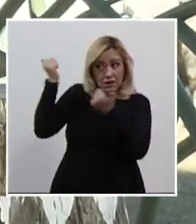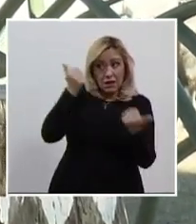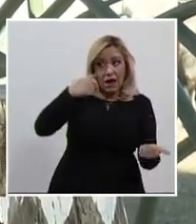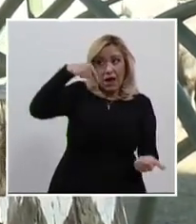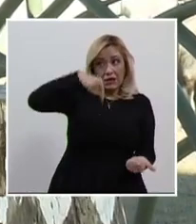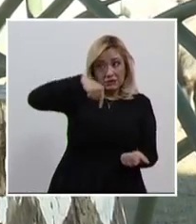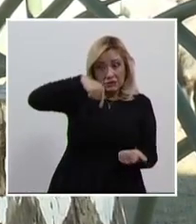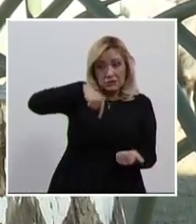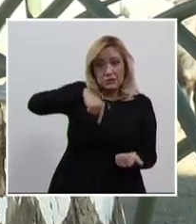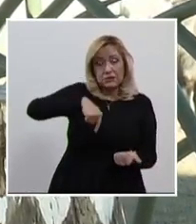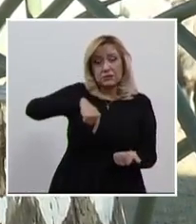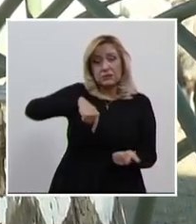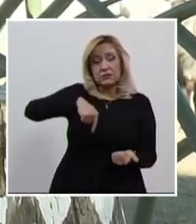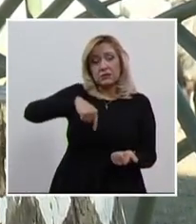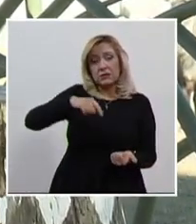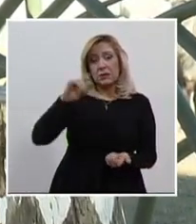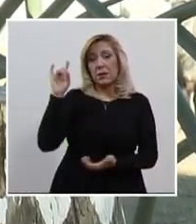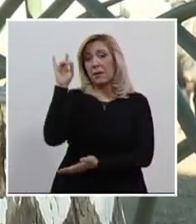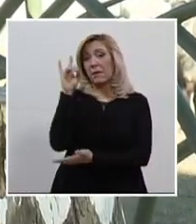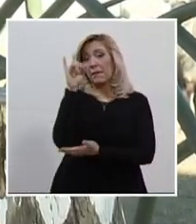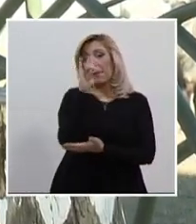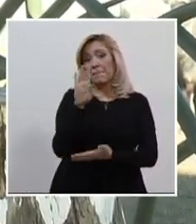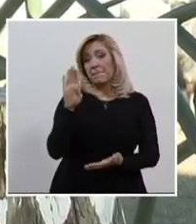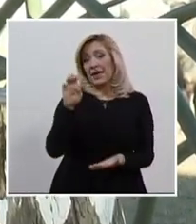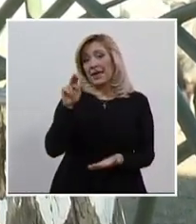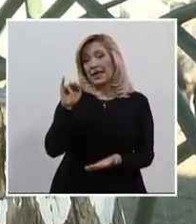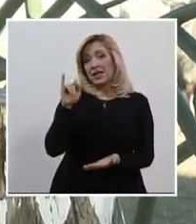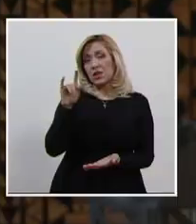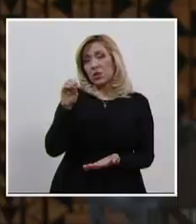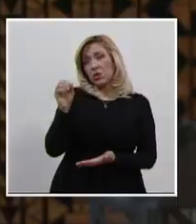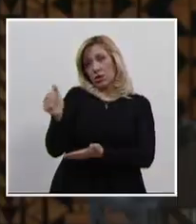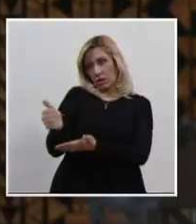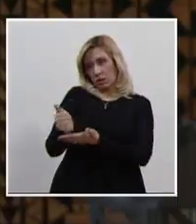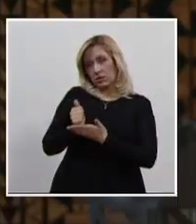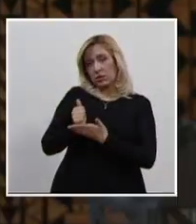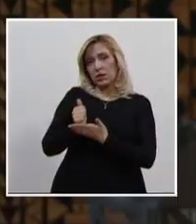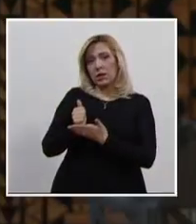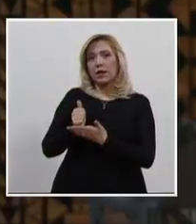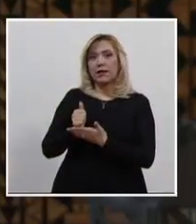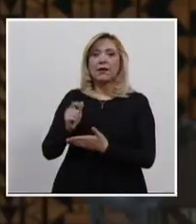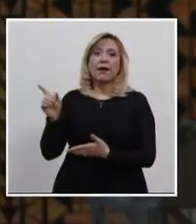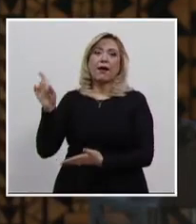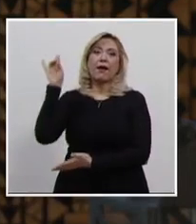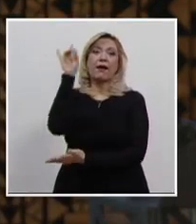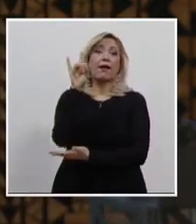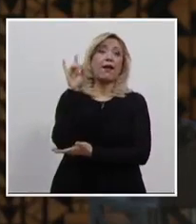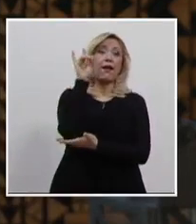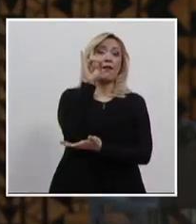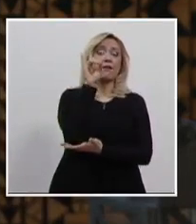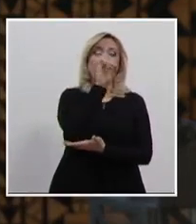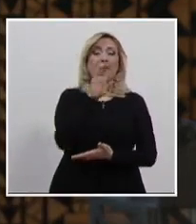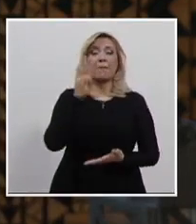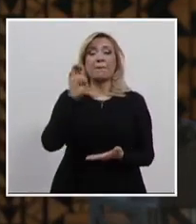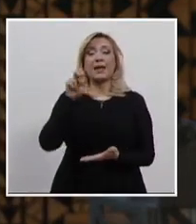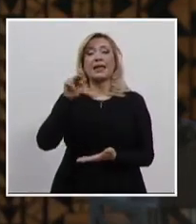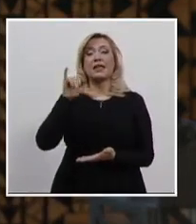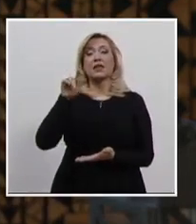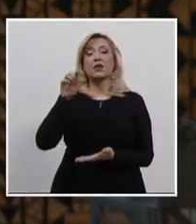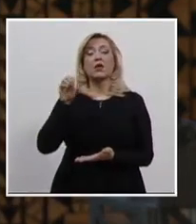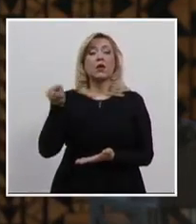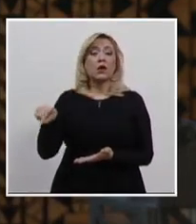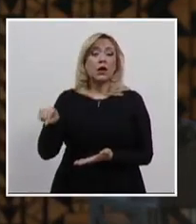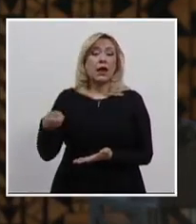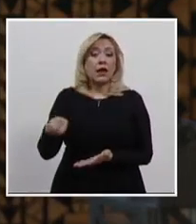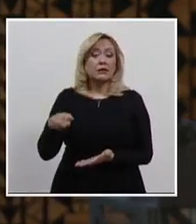a Benito y que si podían ayudarnos con él. Benito es una jirafa reticulada, que es una especie que